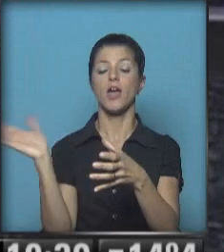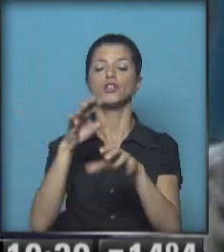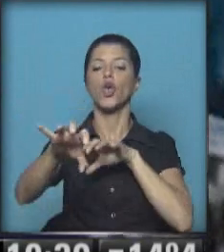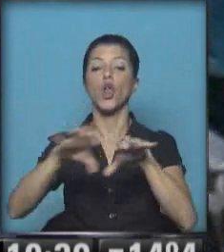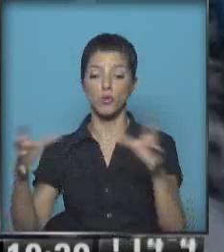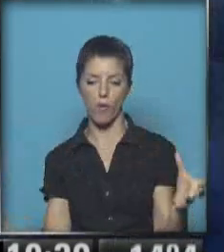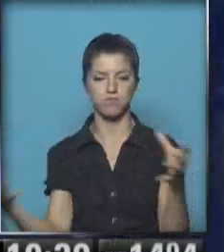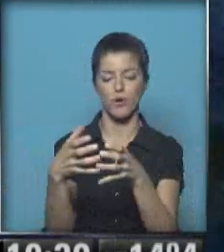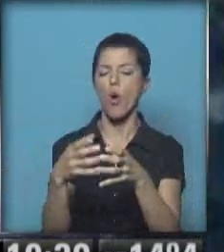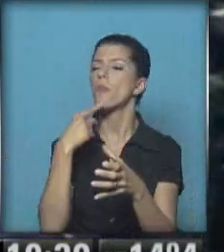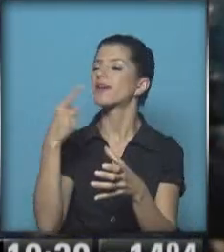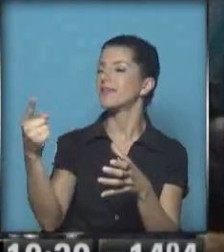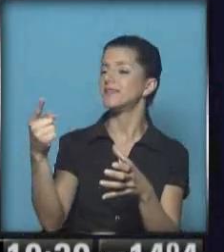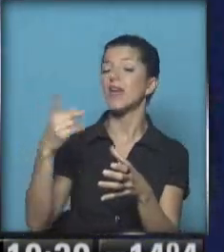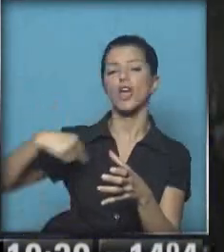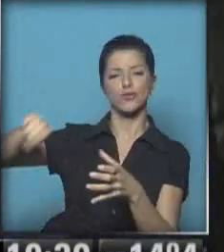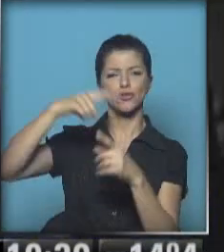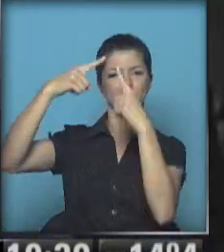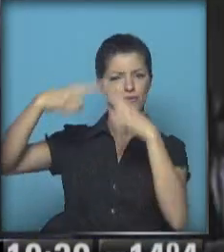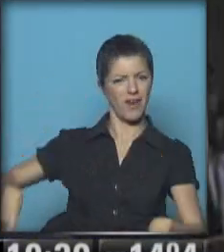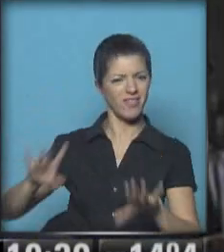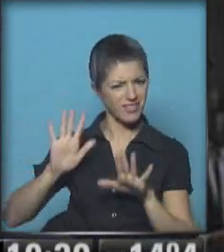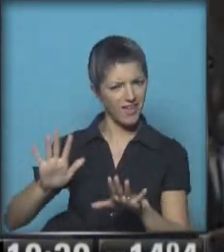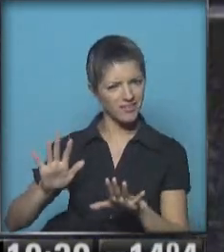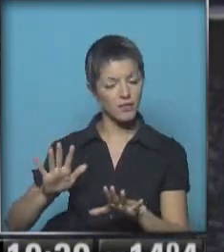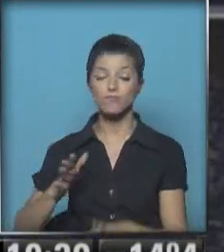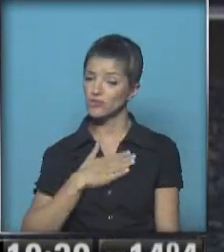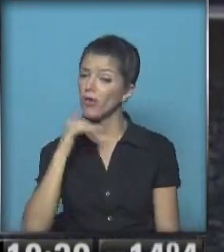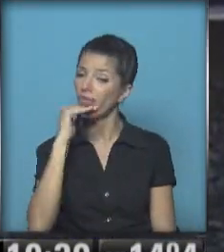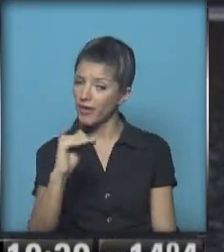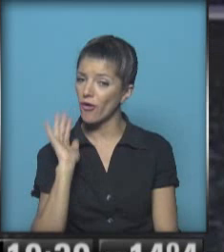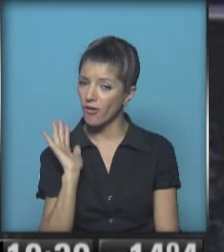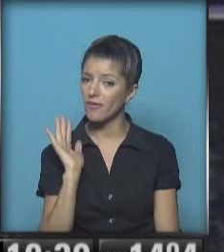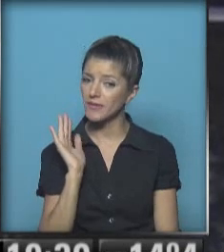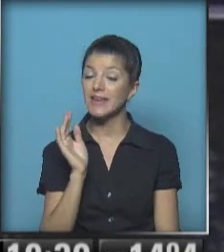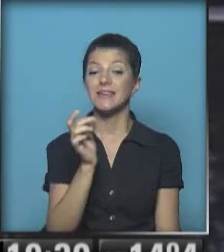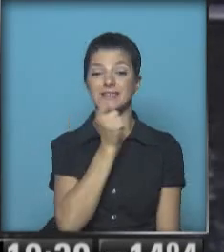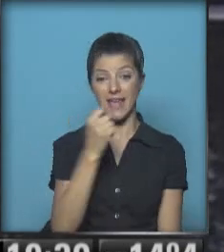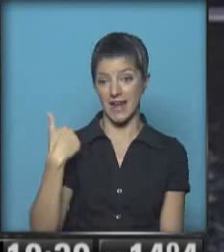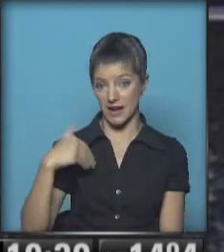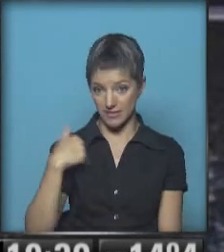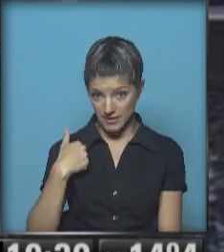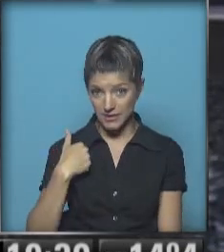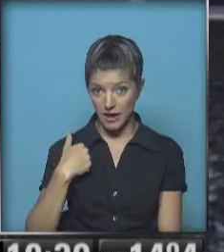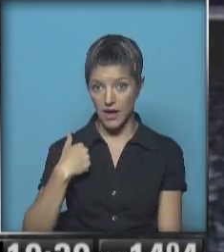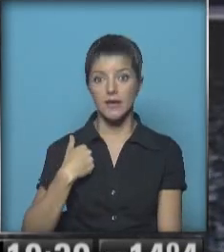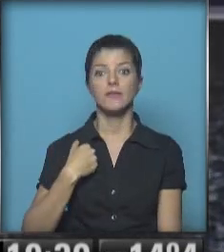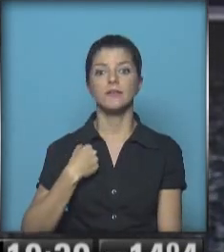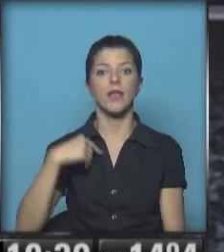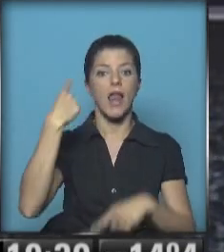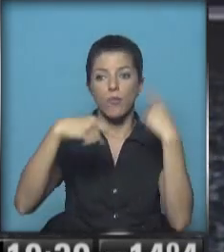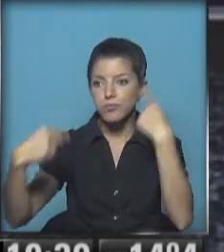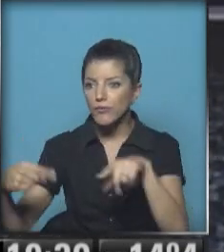dicen que en la fórmula somos muy diferentes. Yo les digo, si en la Argentina no aprendemos a unir lo